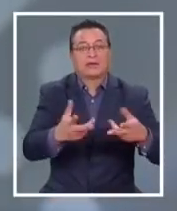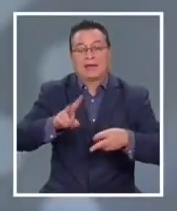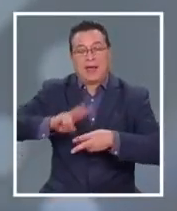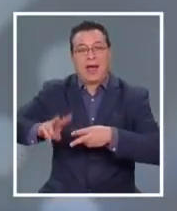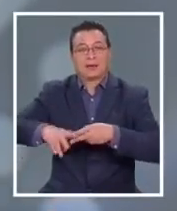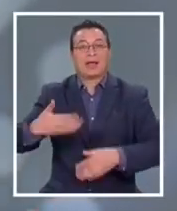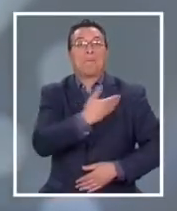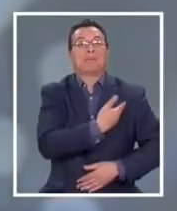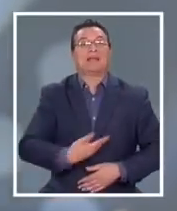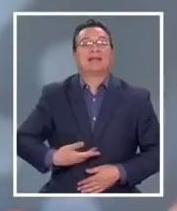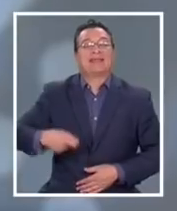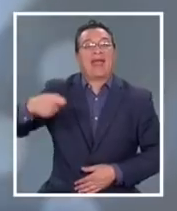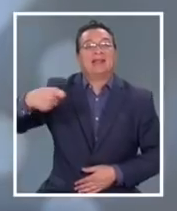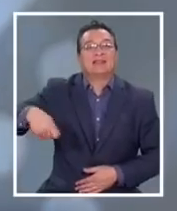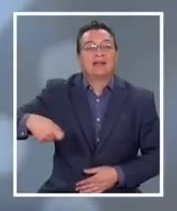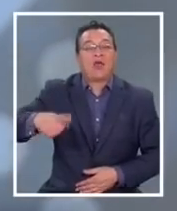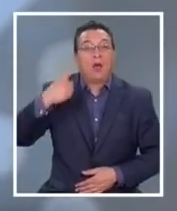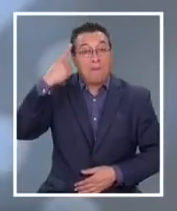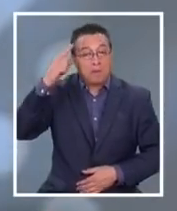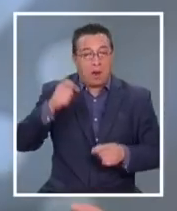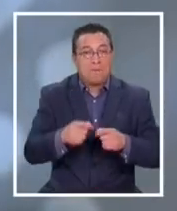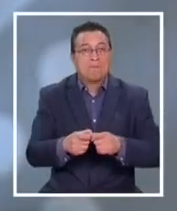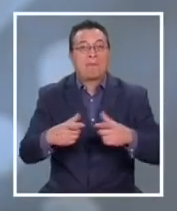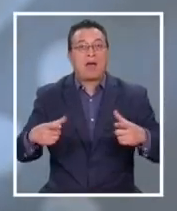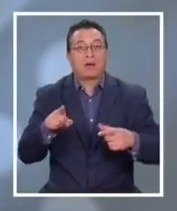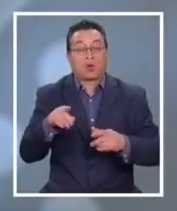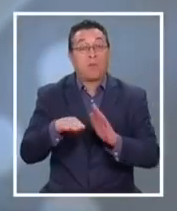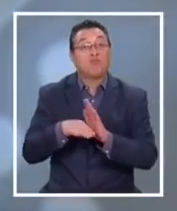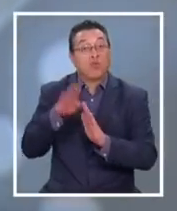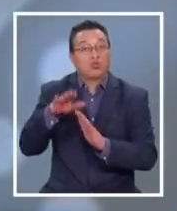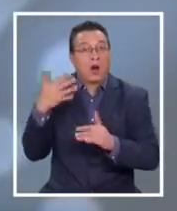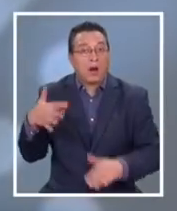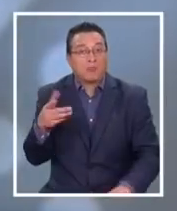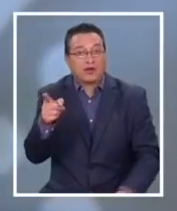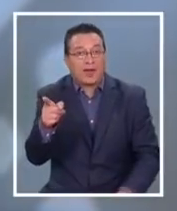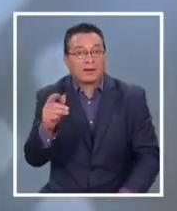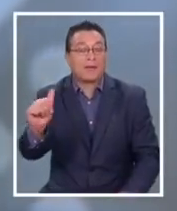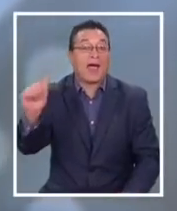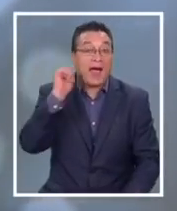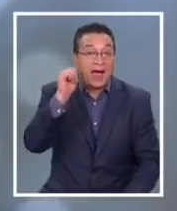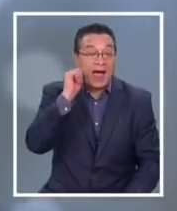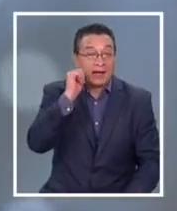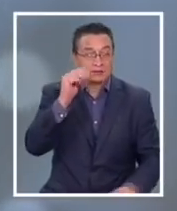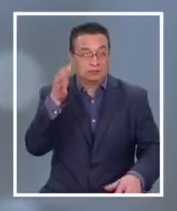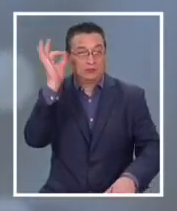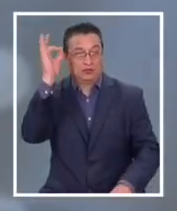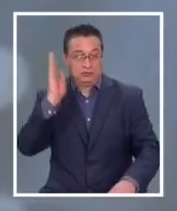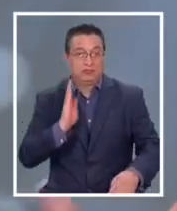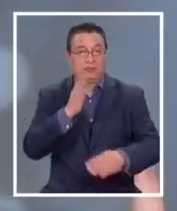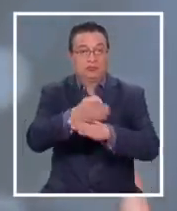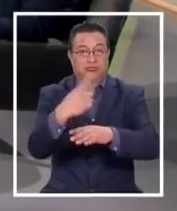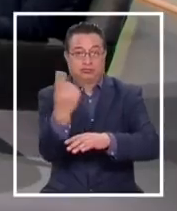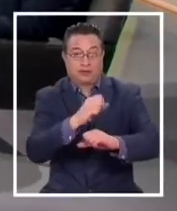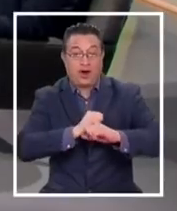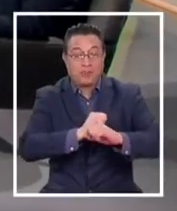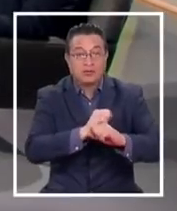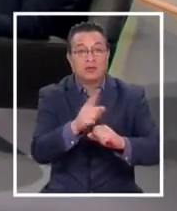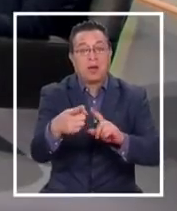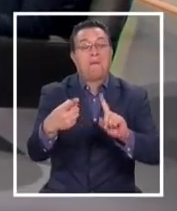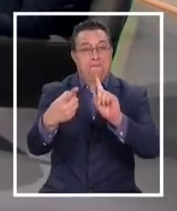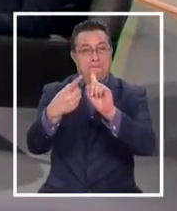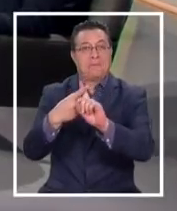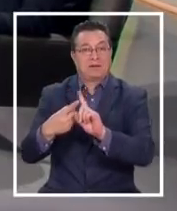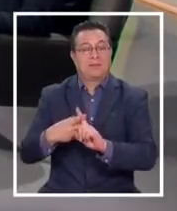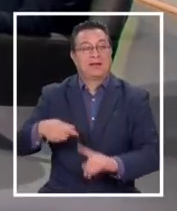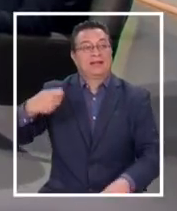la presidenta del Senado, pero ampliarlo. Porque fue muy importante. Ayer, en el cónclave de la oposición, incluso participó